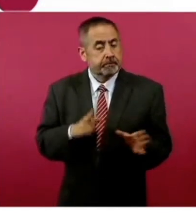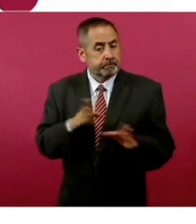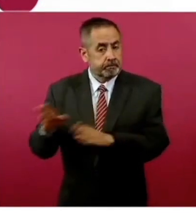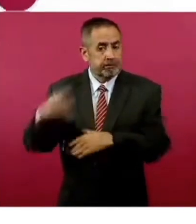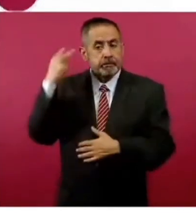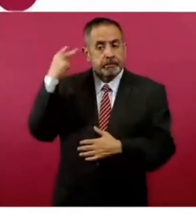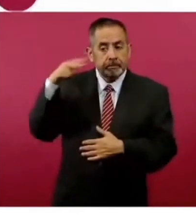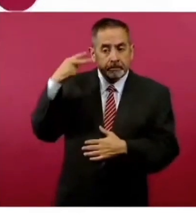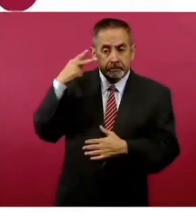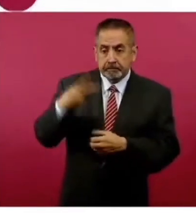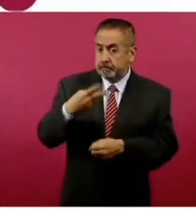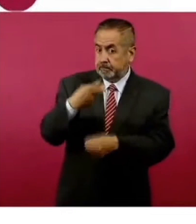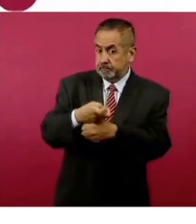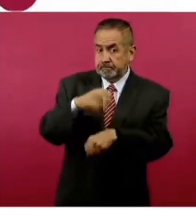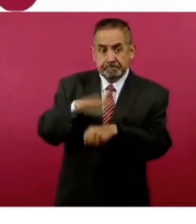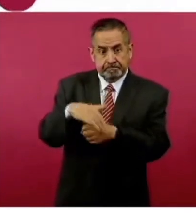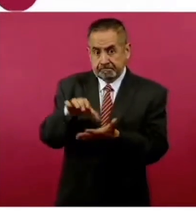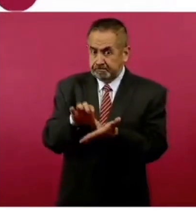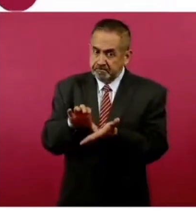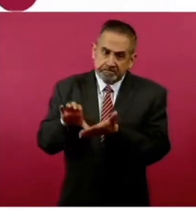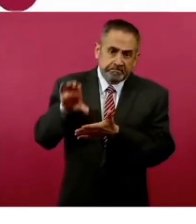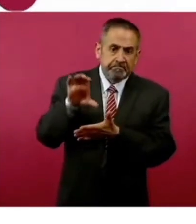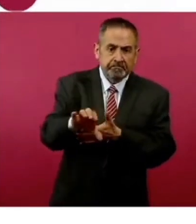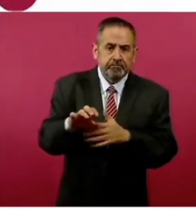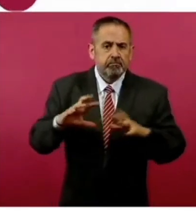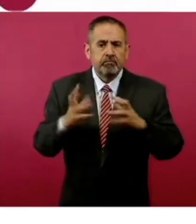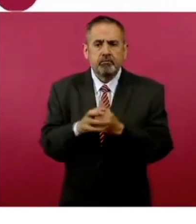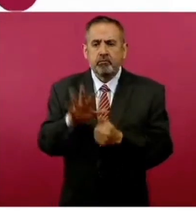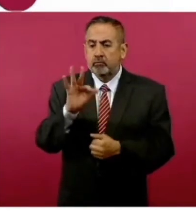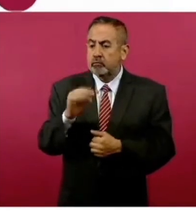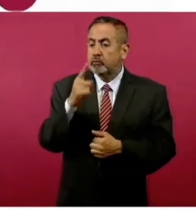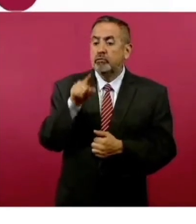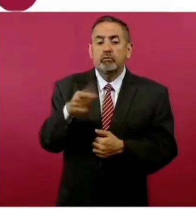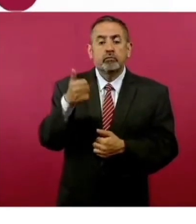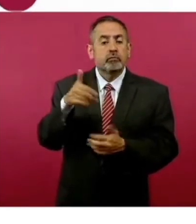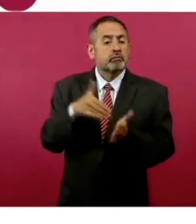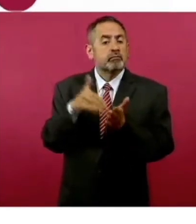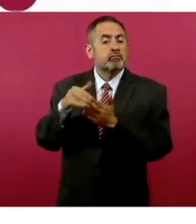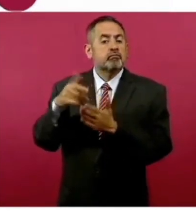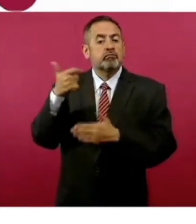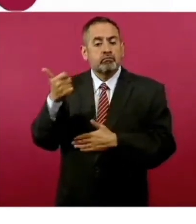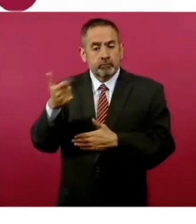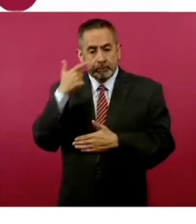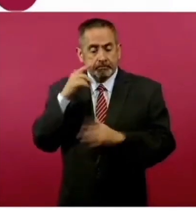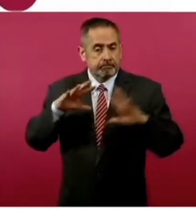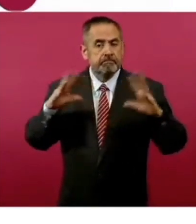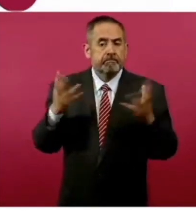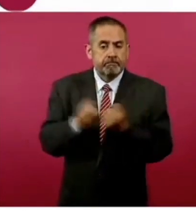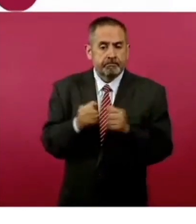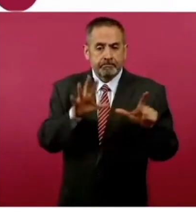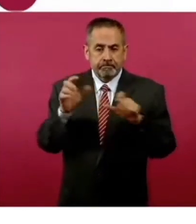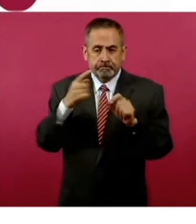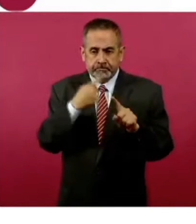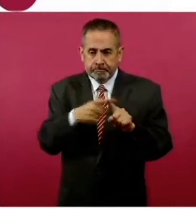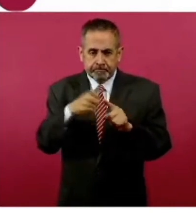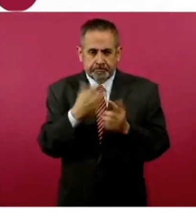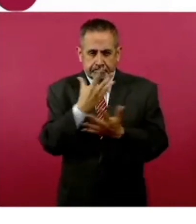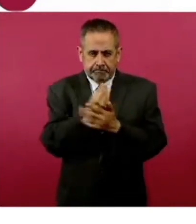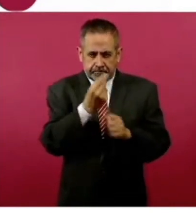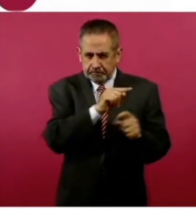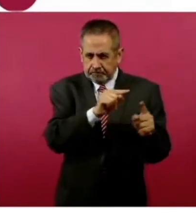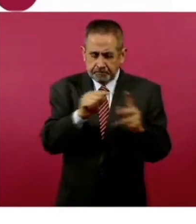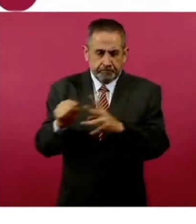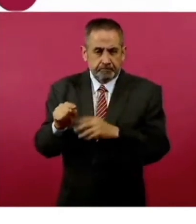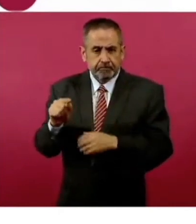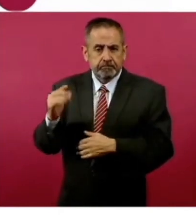la segunda inversión más grande en esta materia que alcanza los cuarenta y un punto seis millones de pesos en setecientas acciones se